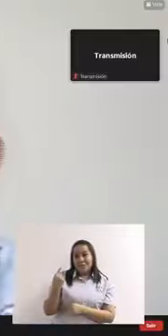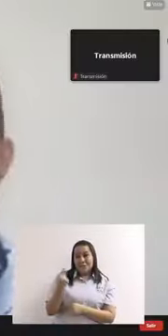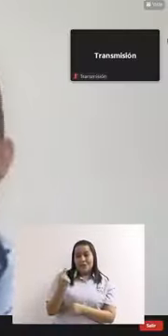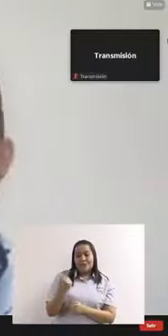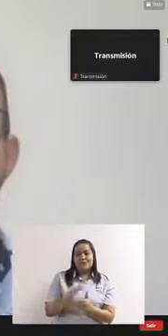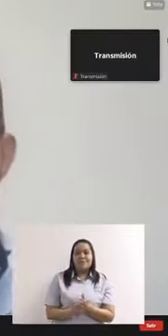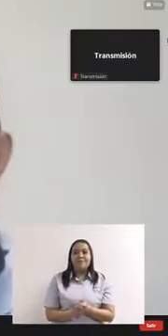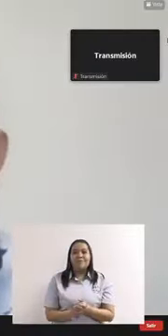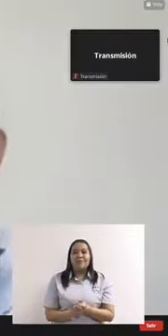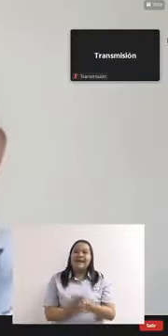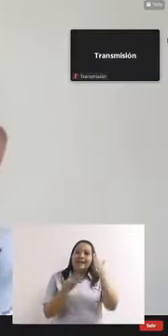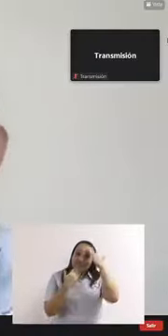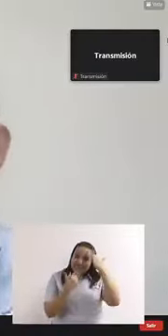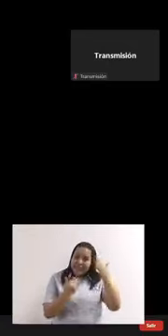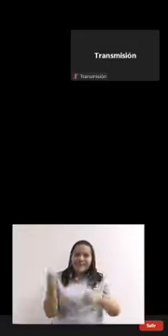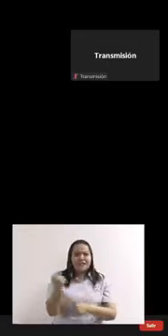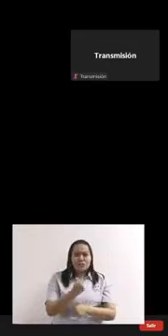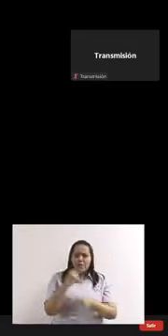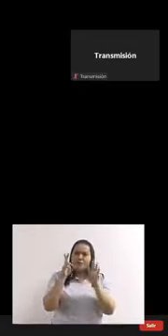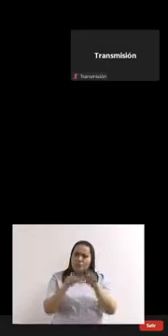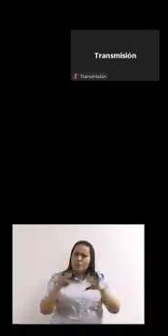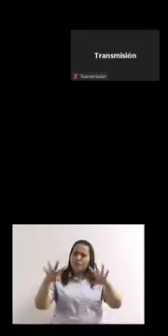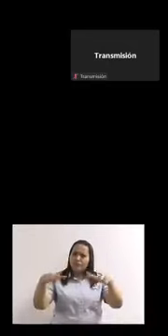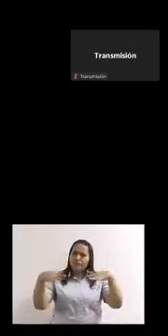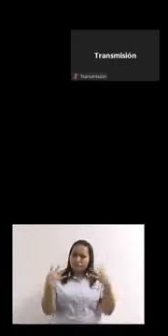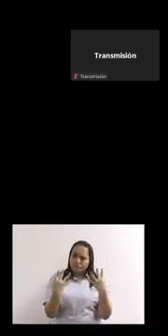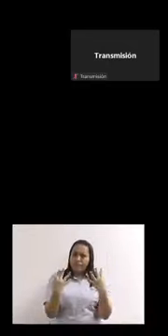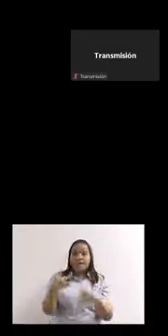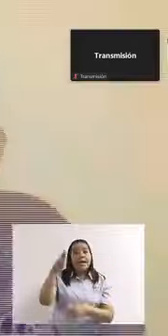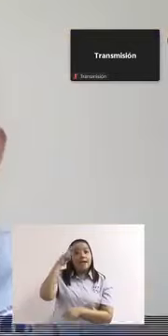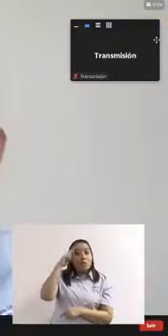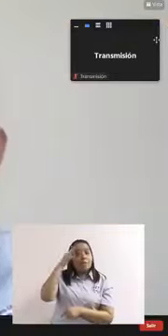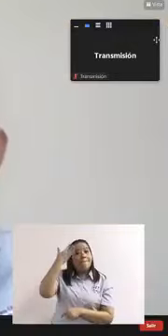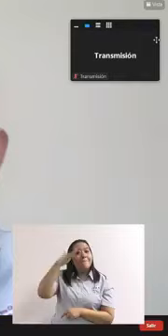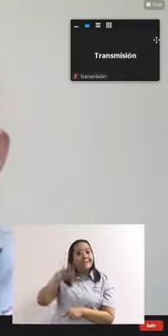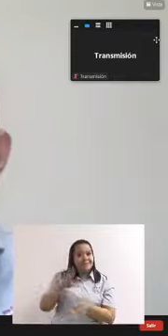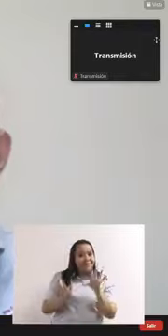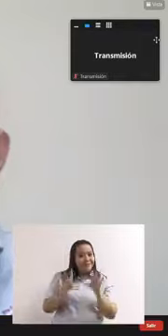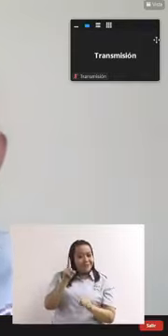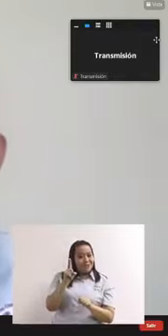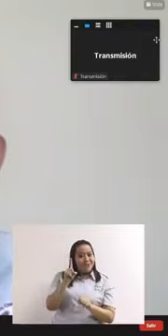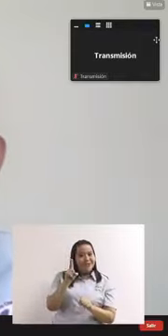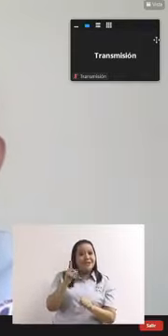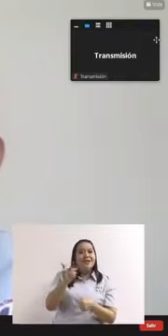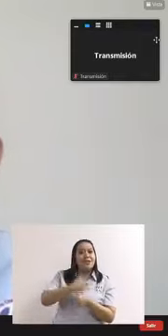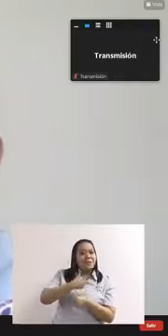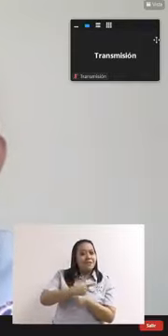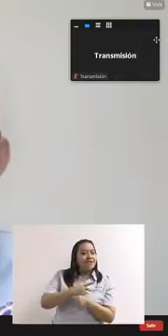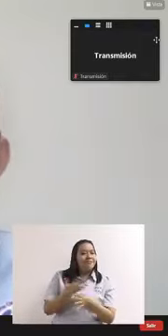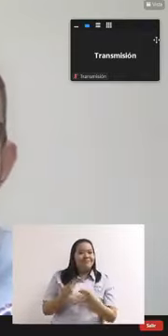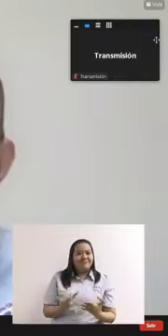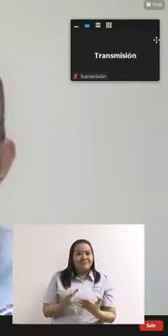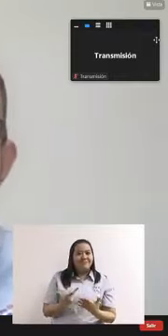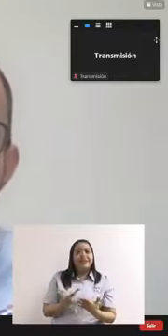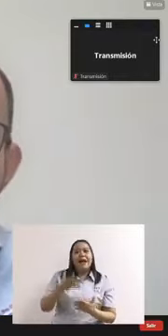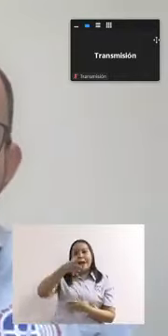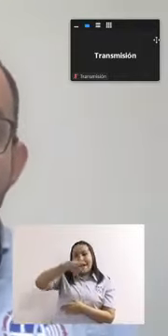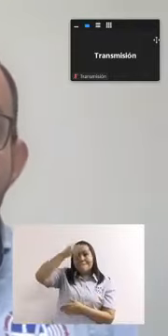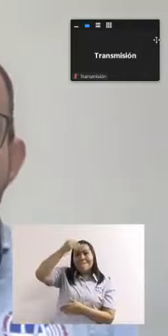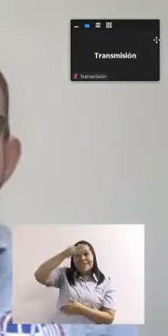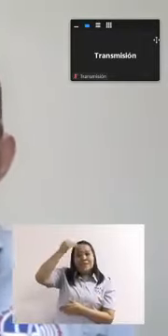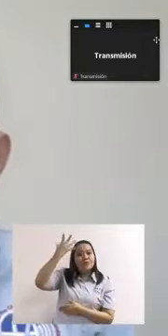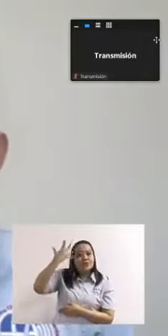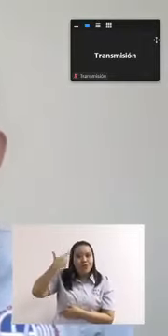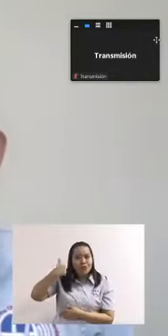todas las personas que nos sintonizaron el día de hoy. Recuerden, mañana a las 11, hora Guatemala, de nuevo, aprendamos más sobre